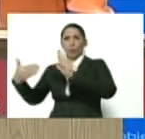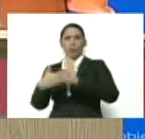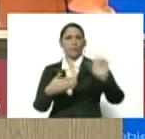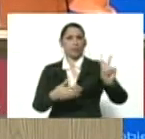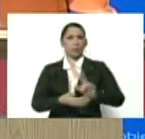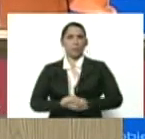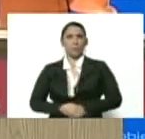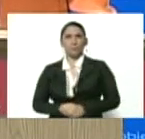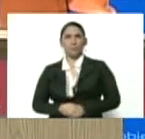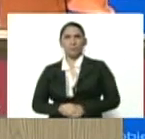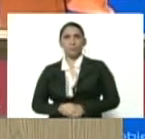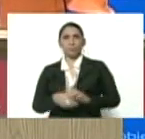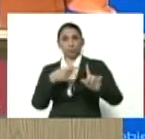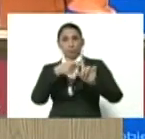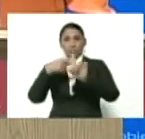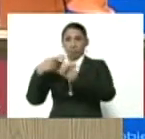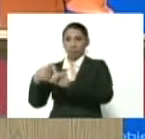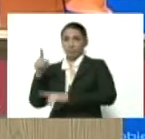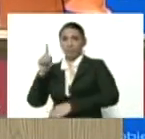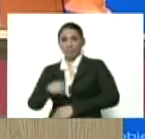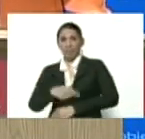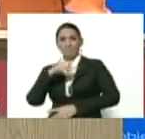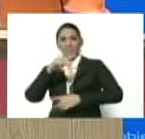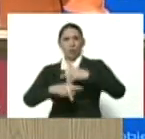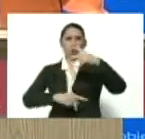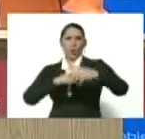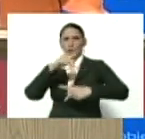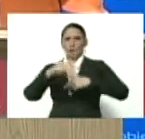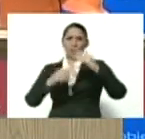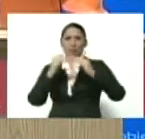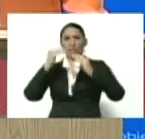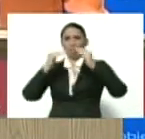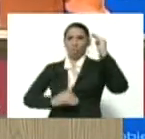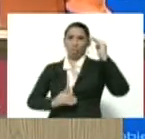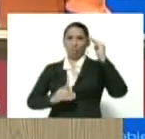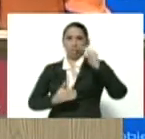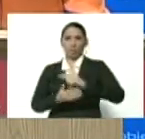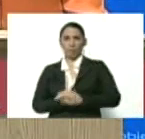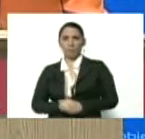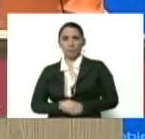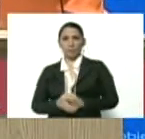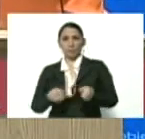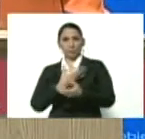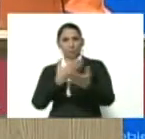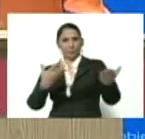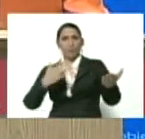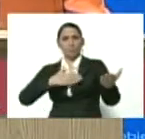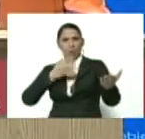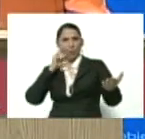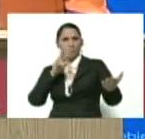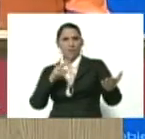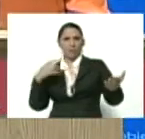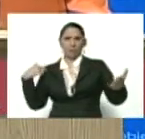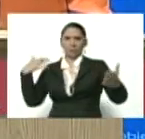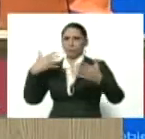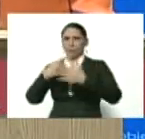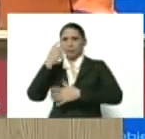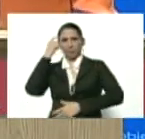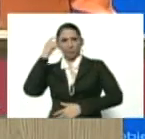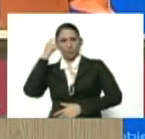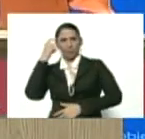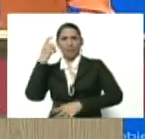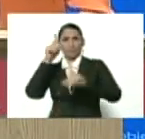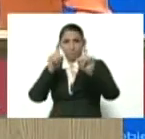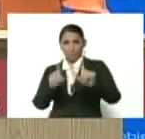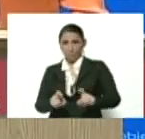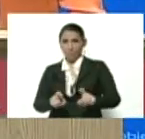Unidos, que ha sumado además un proceso de desestabilización, tal como ustedes han podido ver las pruebas